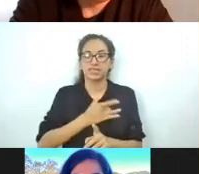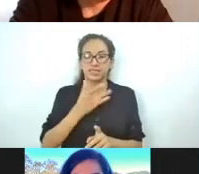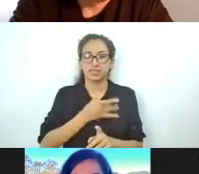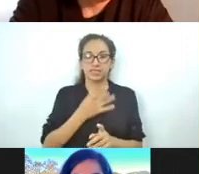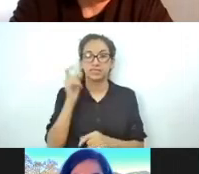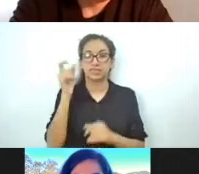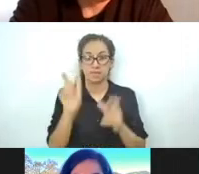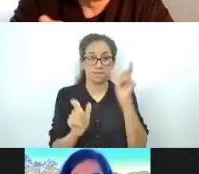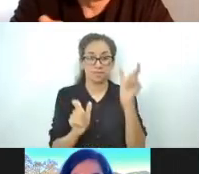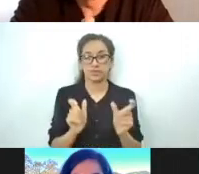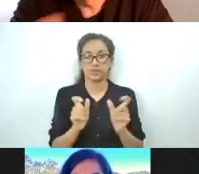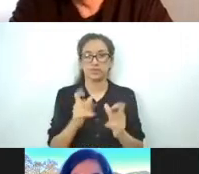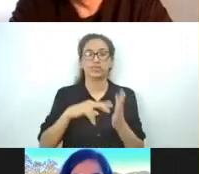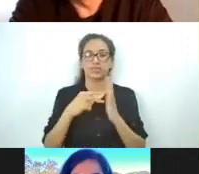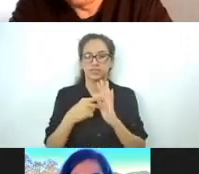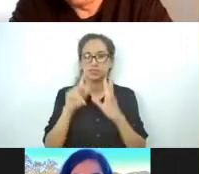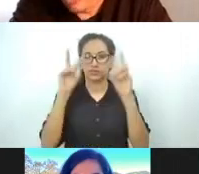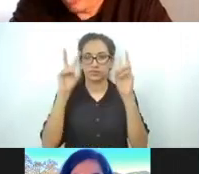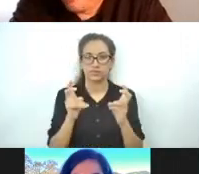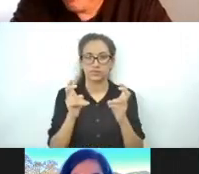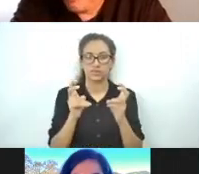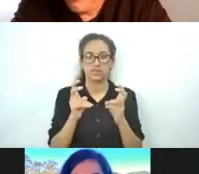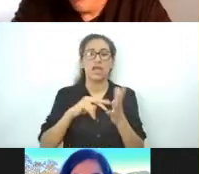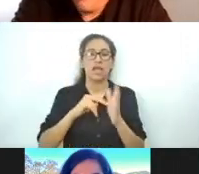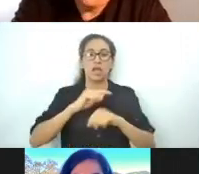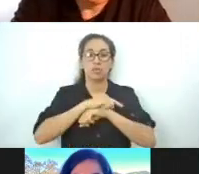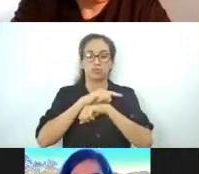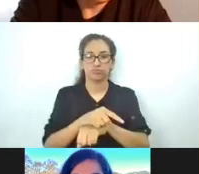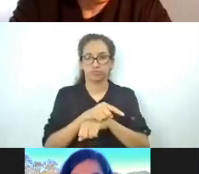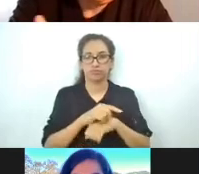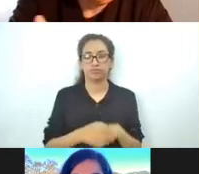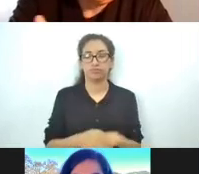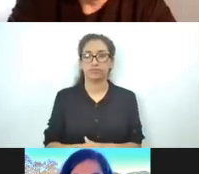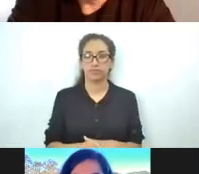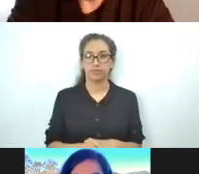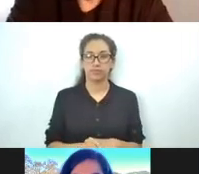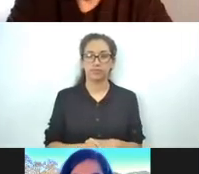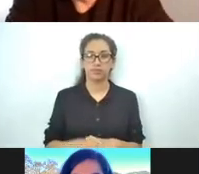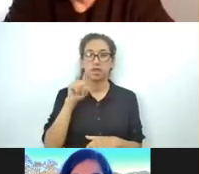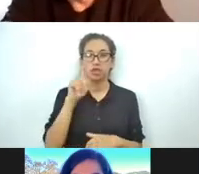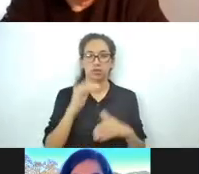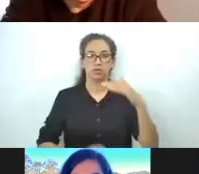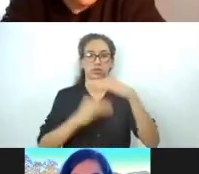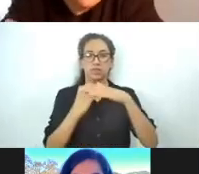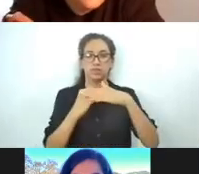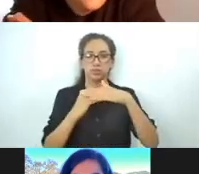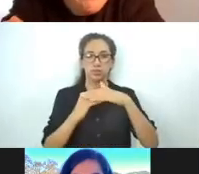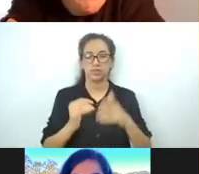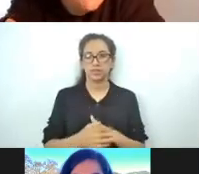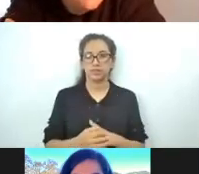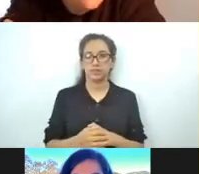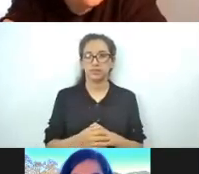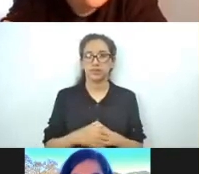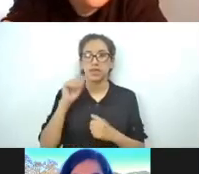las parejas, entonces hablamos de un eyaculador precoz. Bueno, aquí hay una limitación sumamente importante que